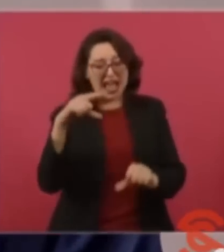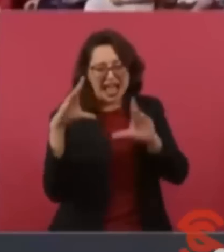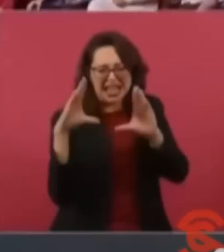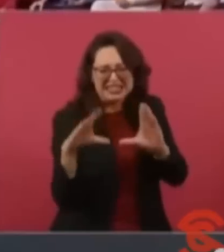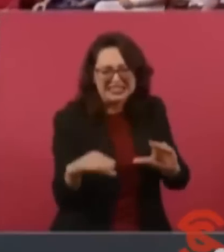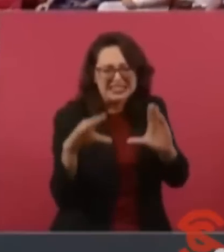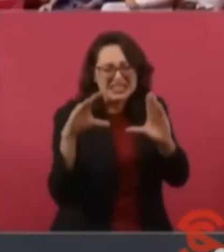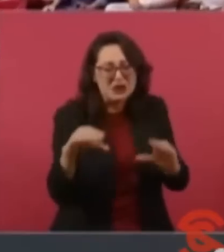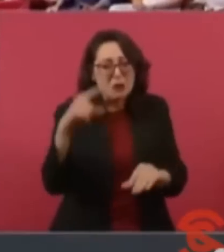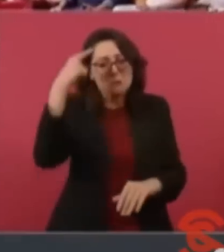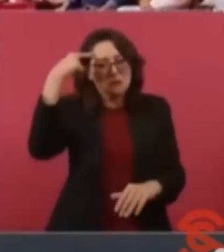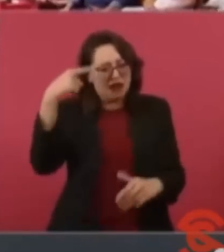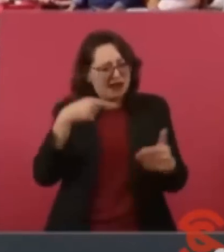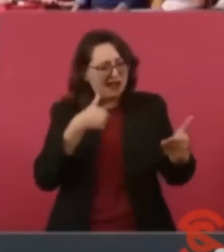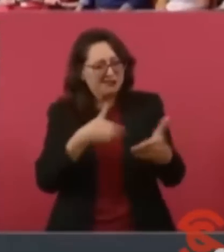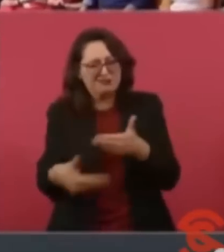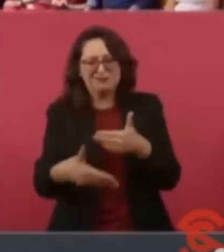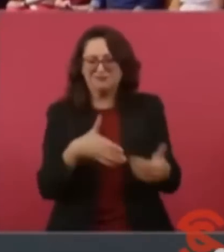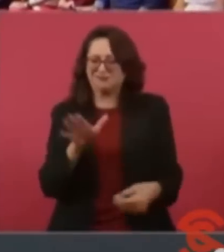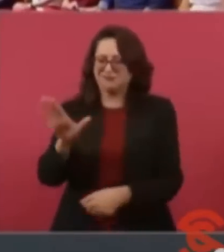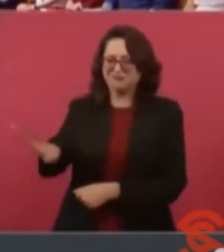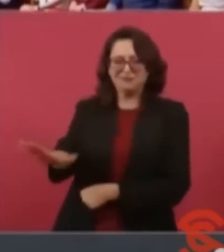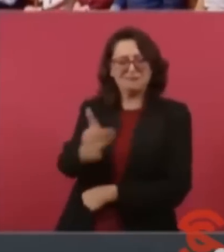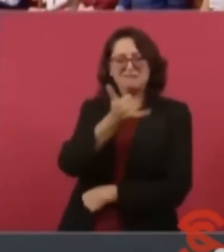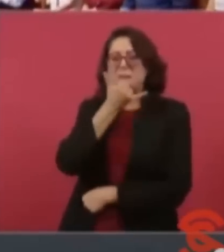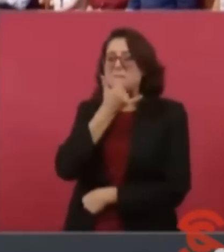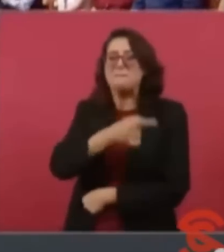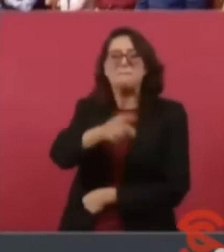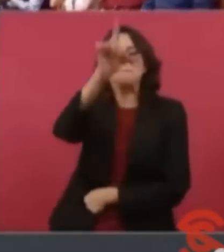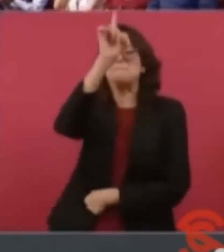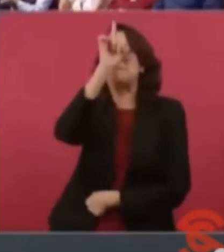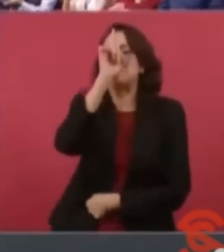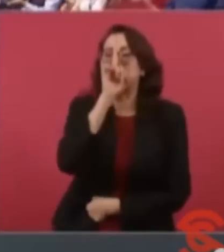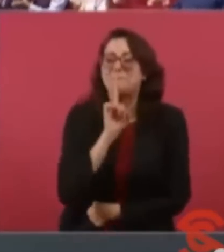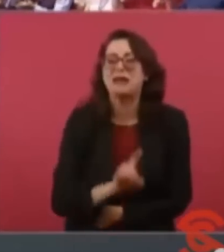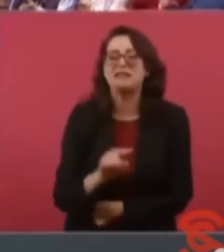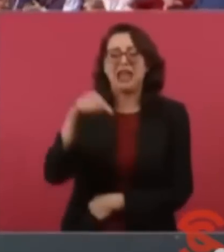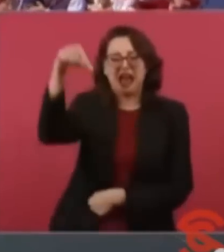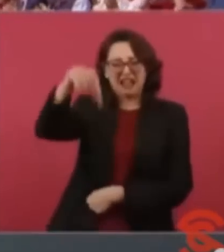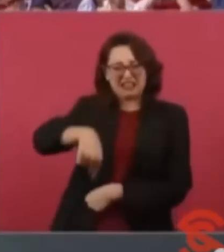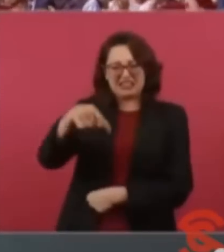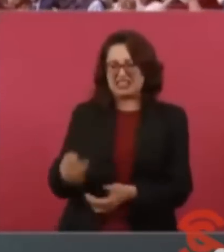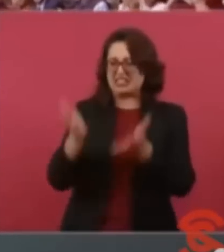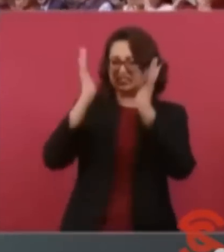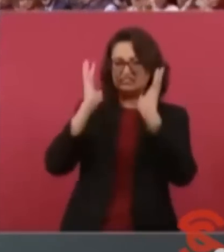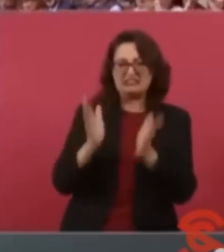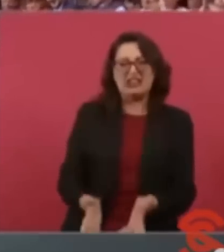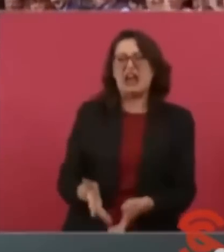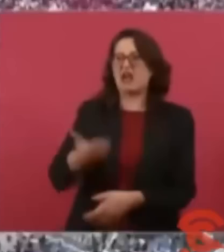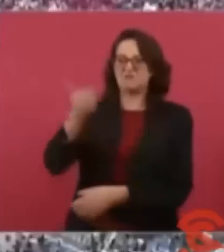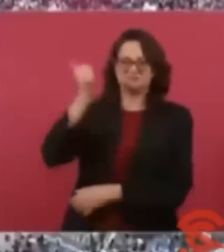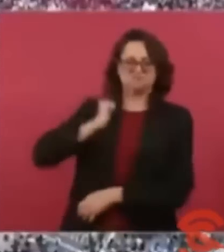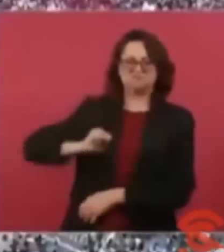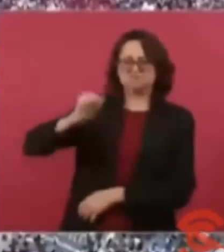que la civilización existía desde muchos siglos atrás.